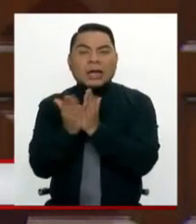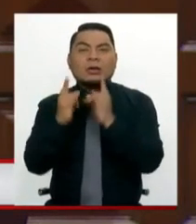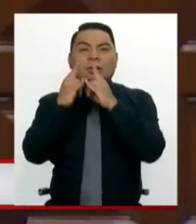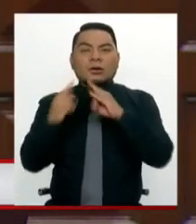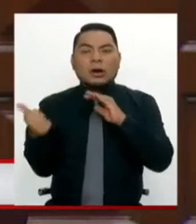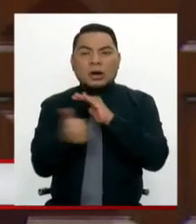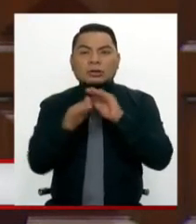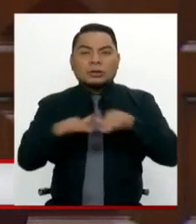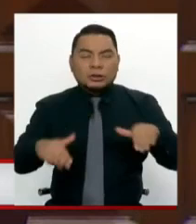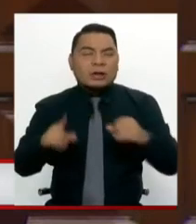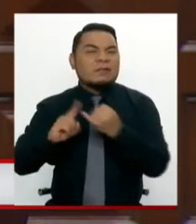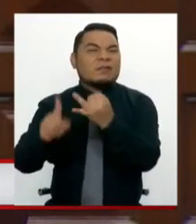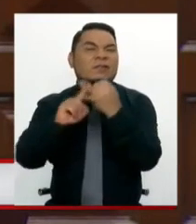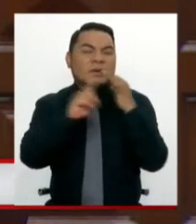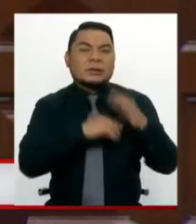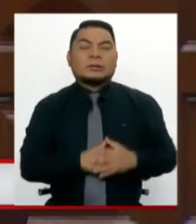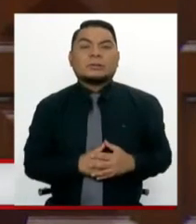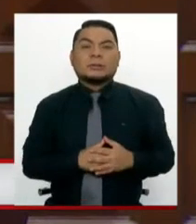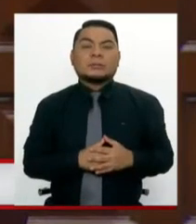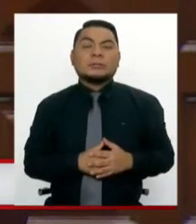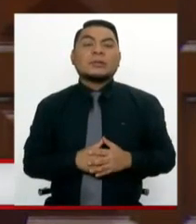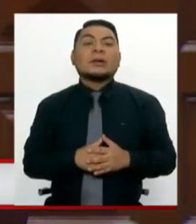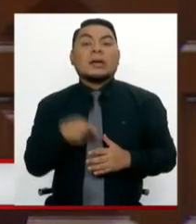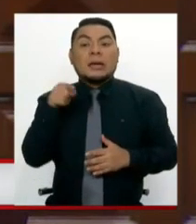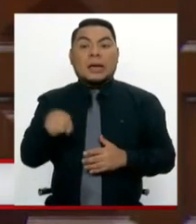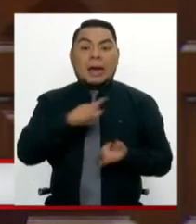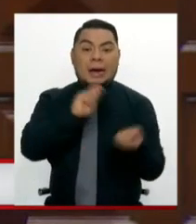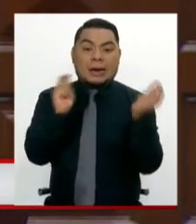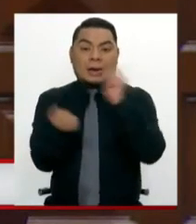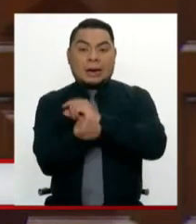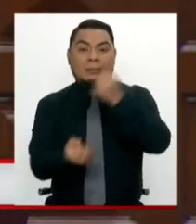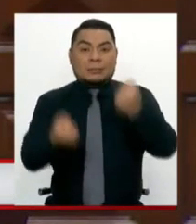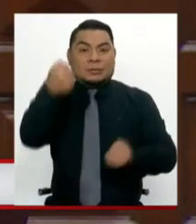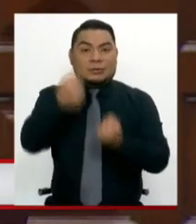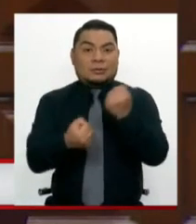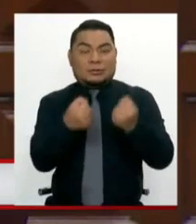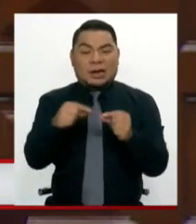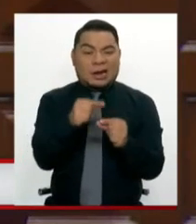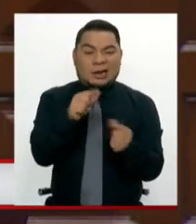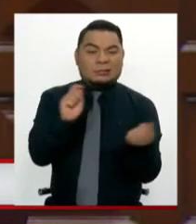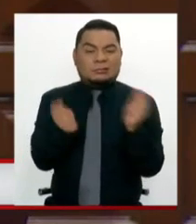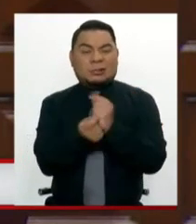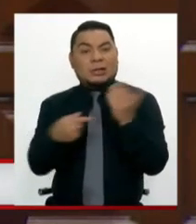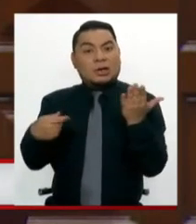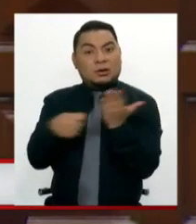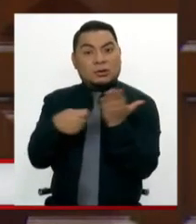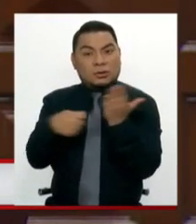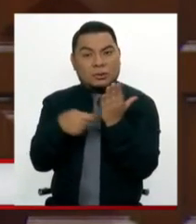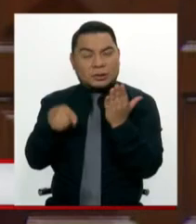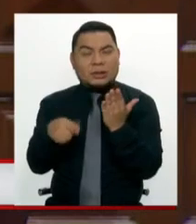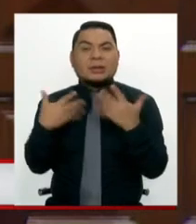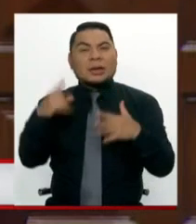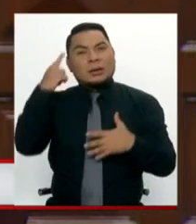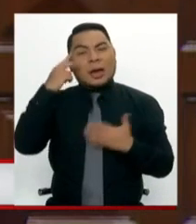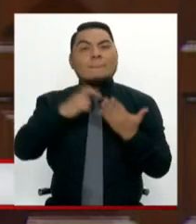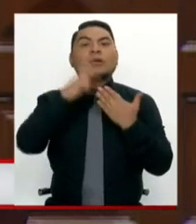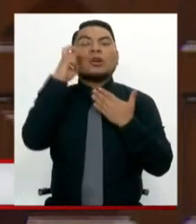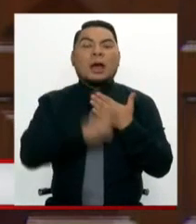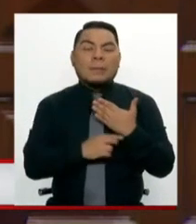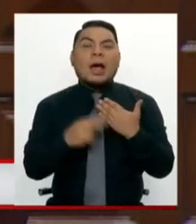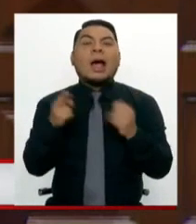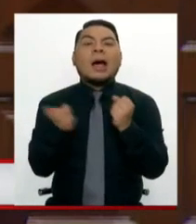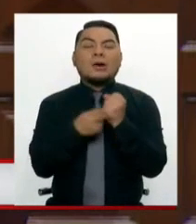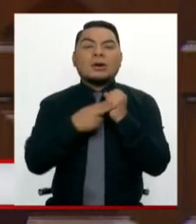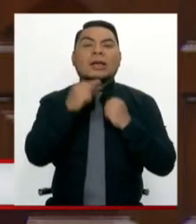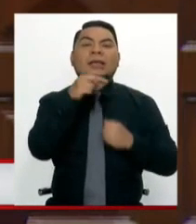otros. En cuanto a la conversión de vehículos, se ha intensificado el programa Ahorro GNB,